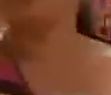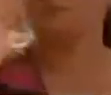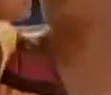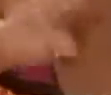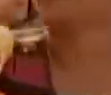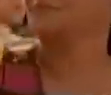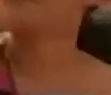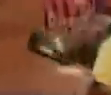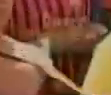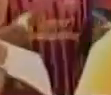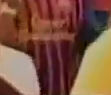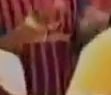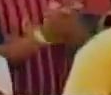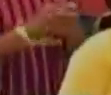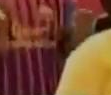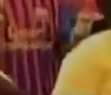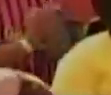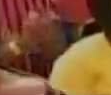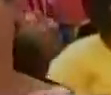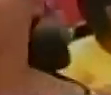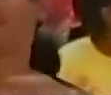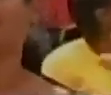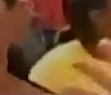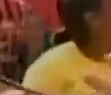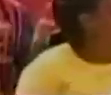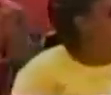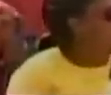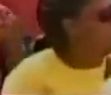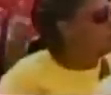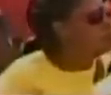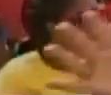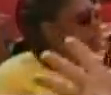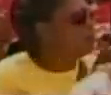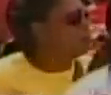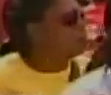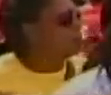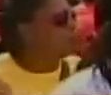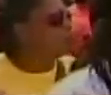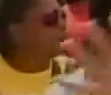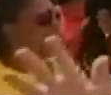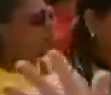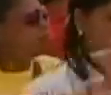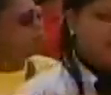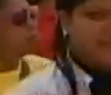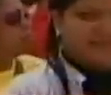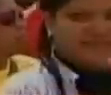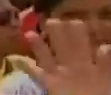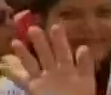sola escuela, que vivan los proyectos de la revolución.